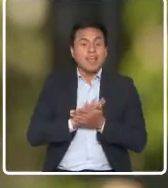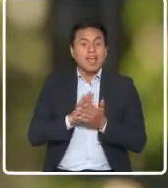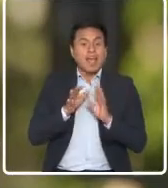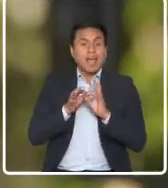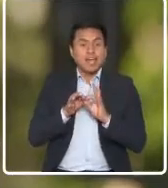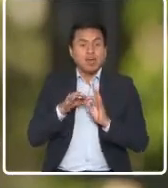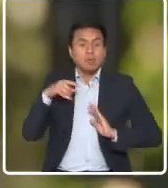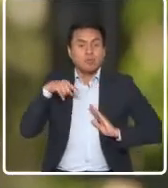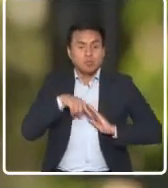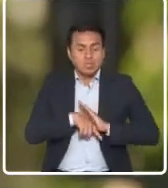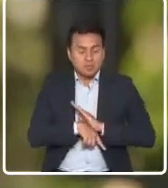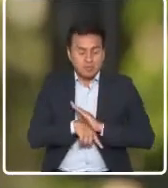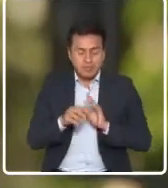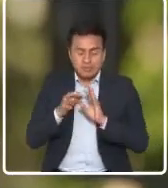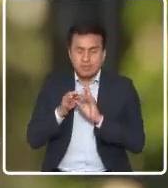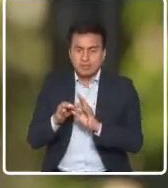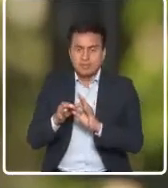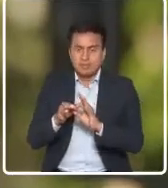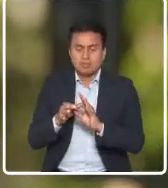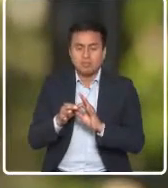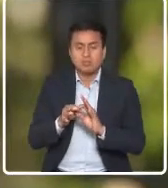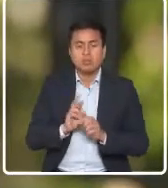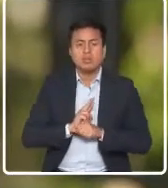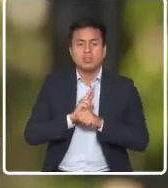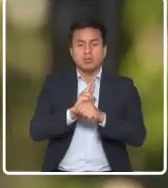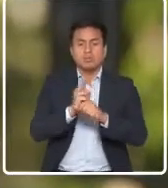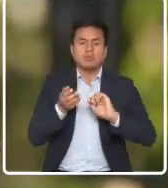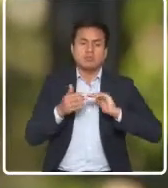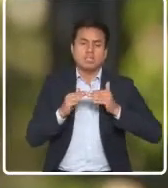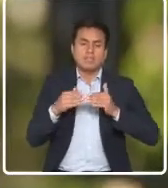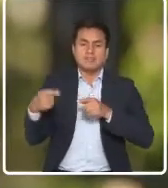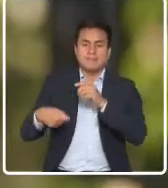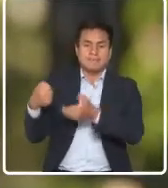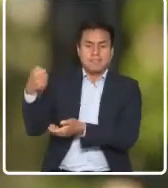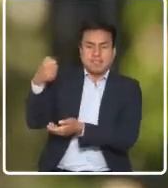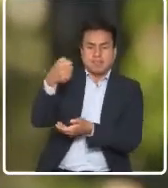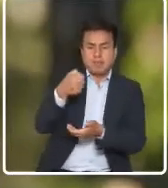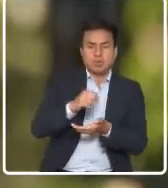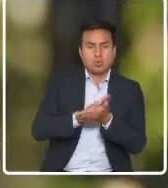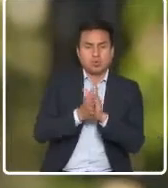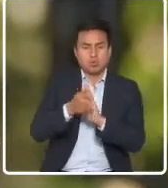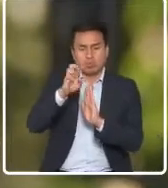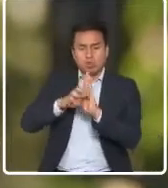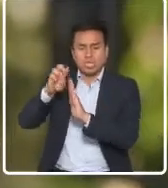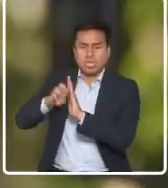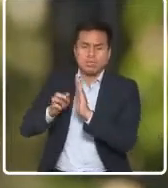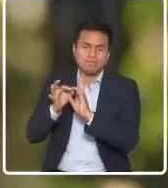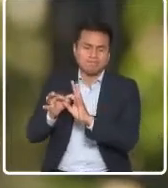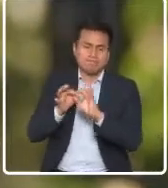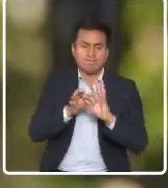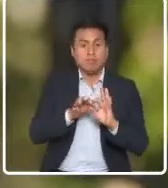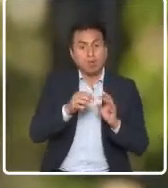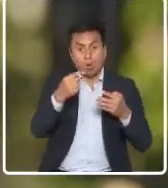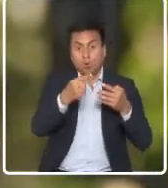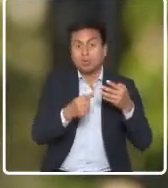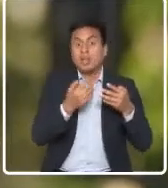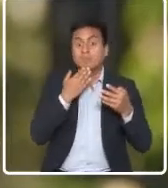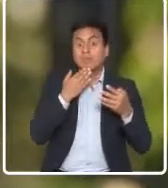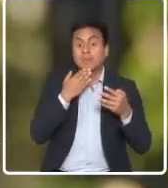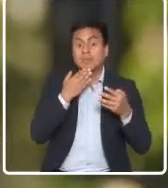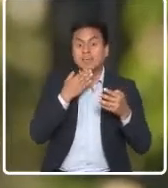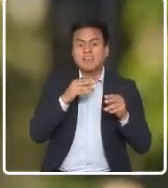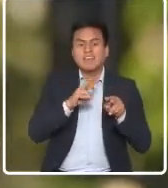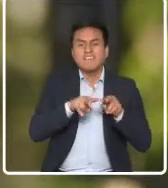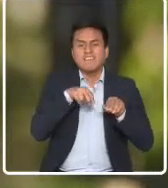Agradezco profundamente, en nombre de la comunidad, el financiamiento de todos esos proyectos y otros, como